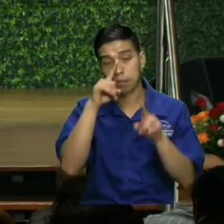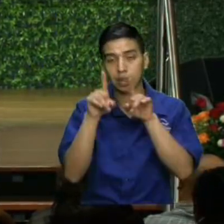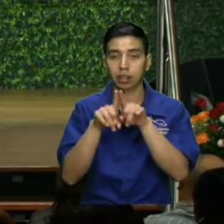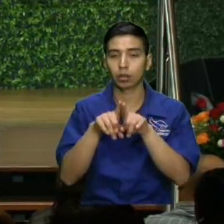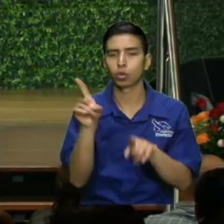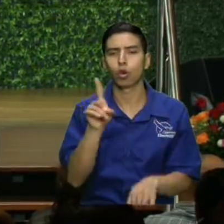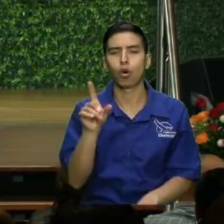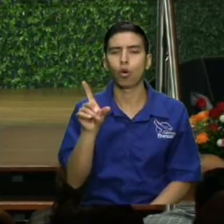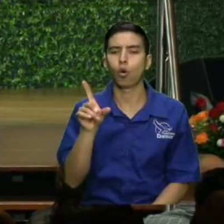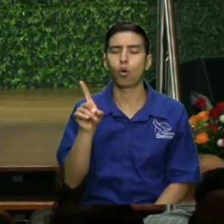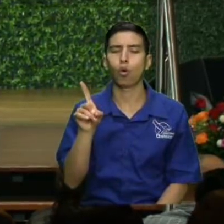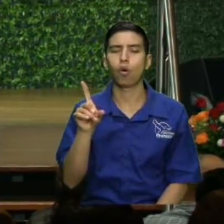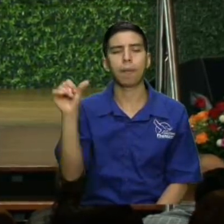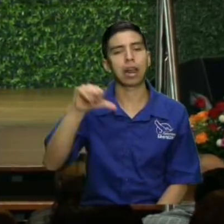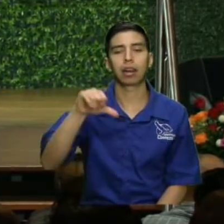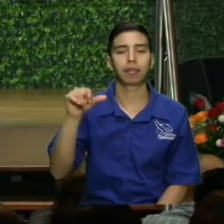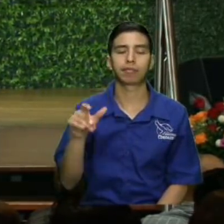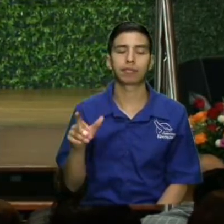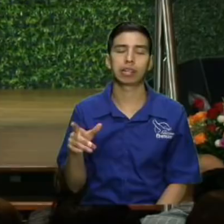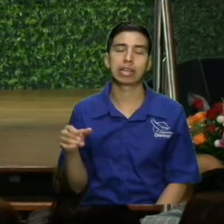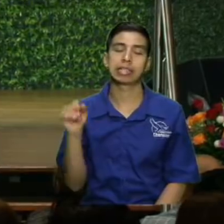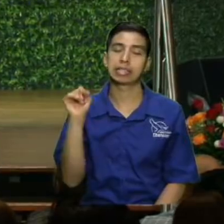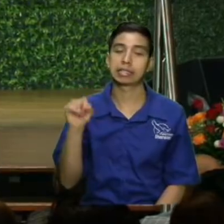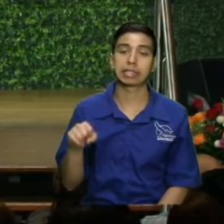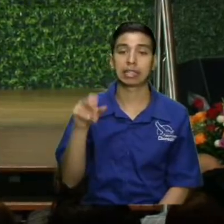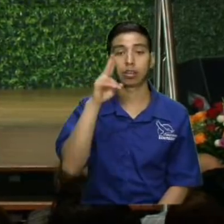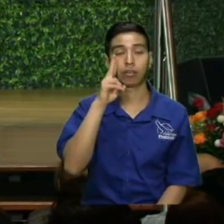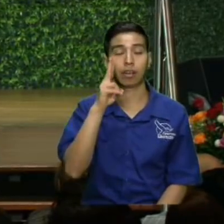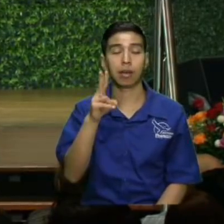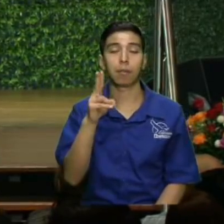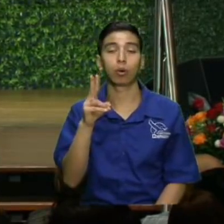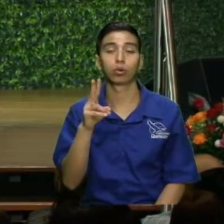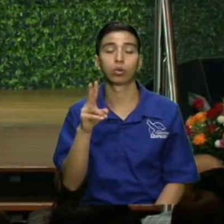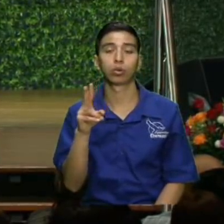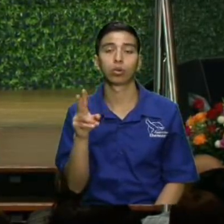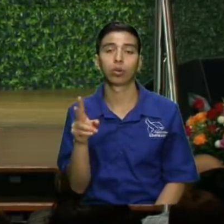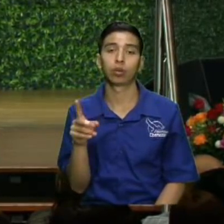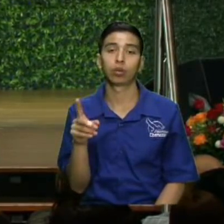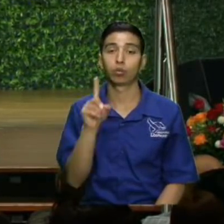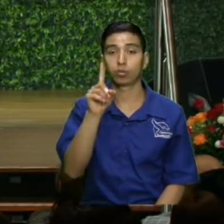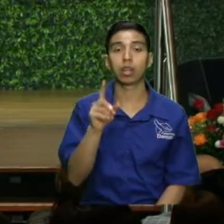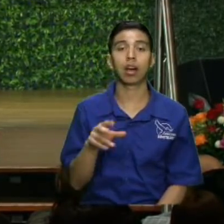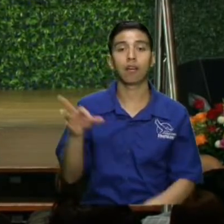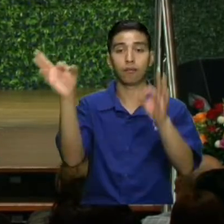Porque si lo vemos de una manera negativa, con el número uno aprenden, ¿va?